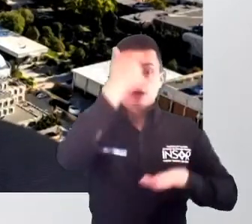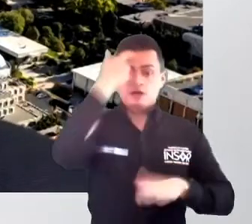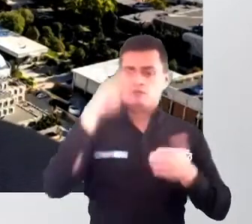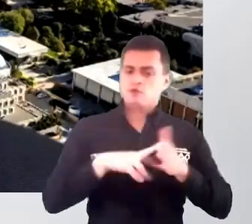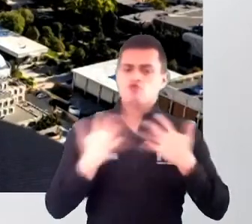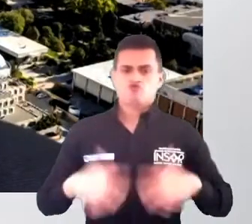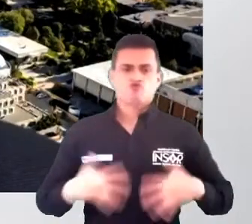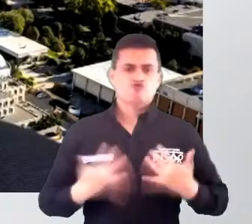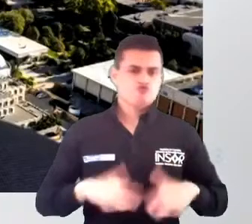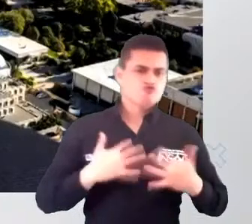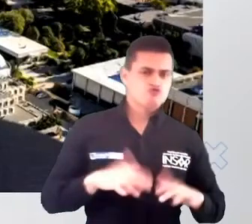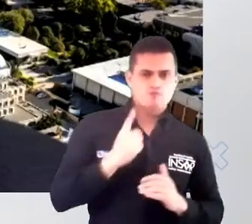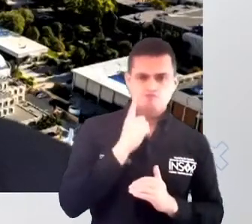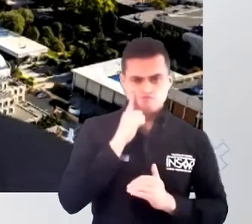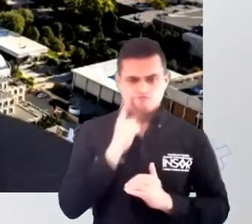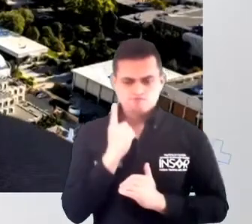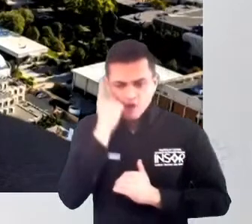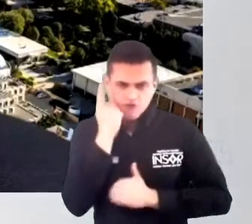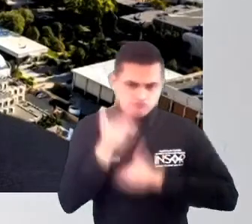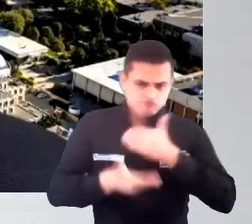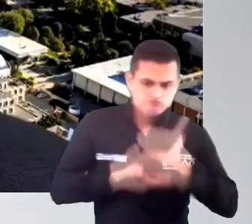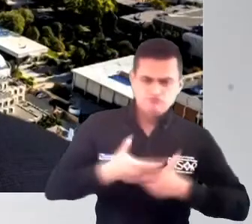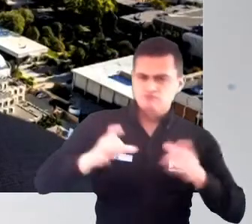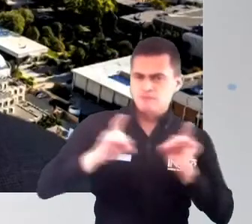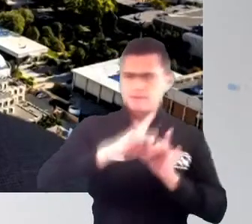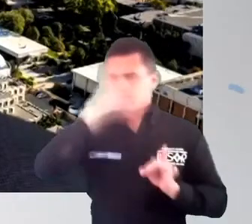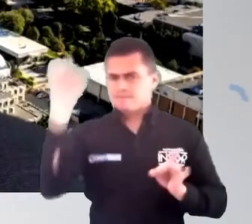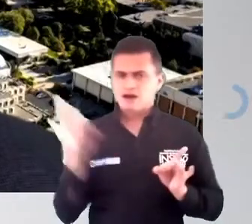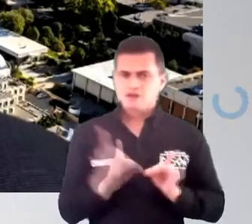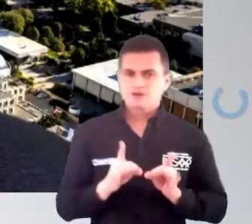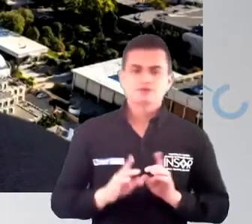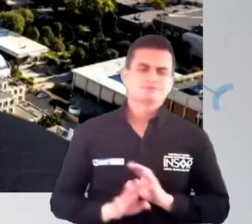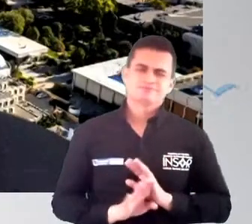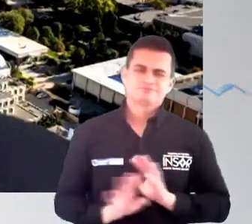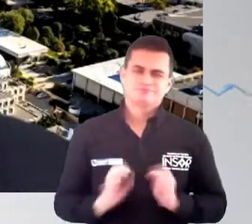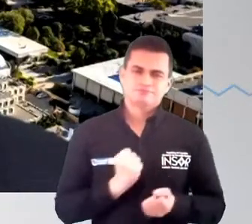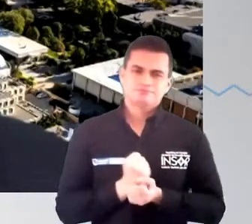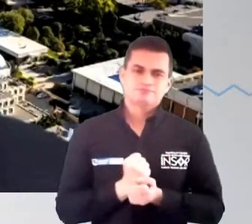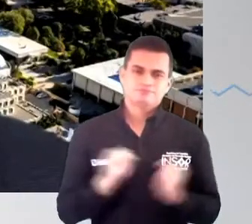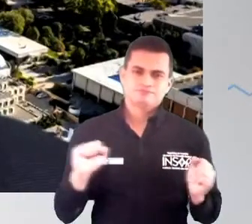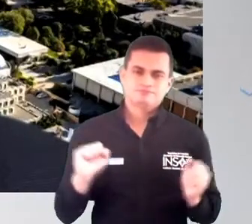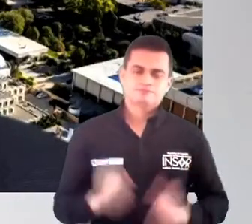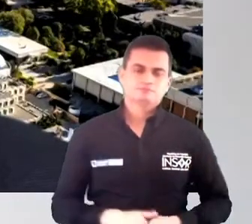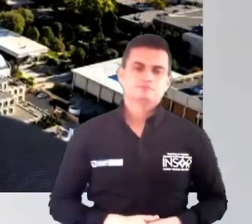la primera vez. Si creemos que va a ser perfecto,